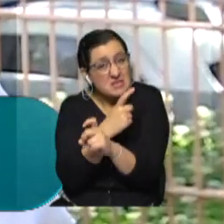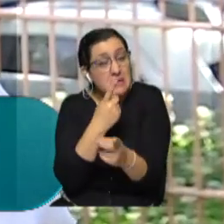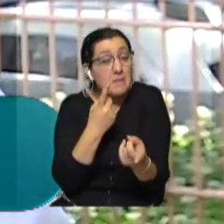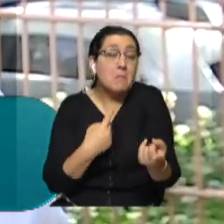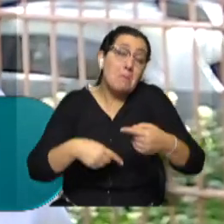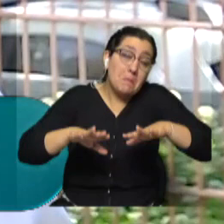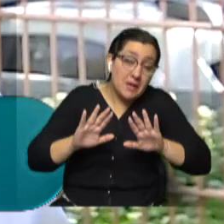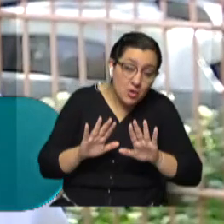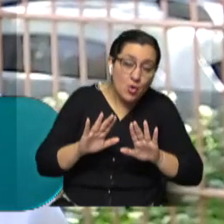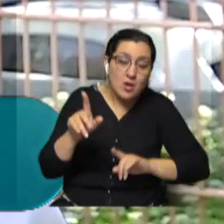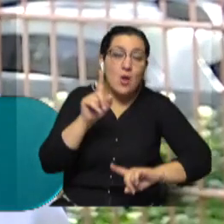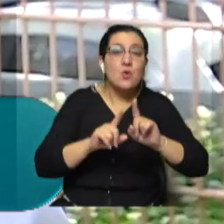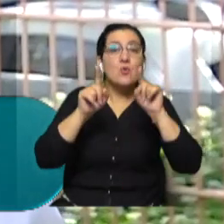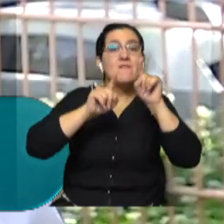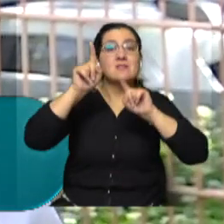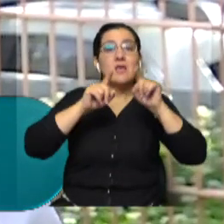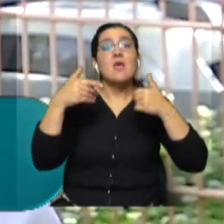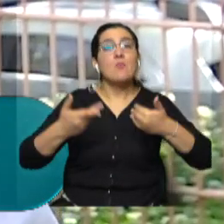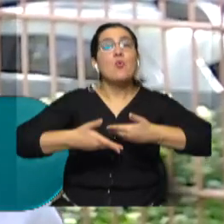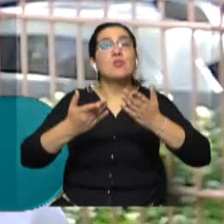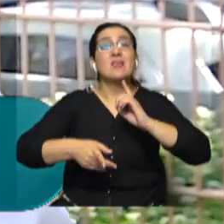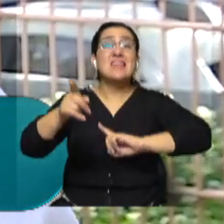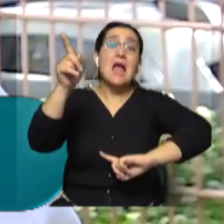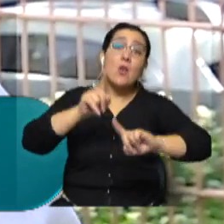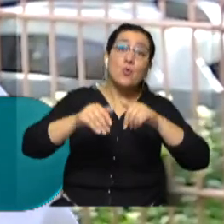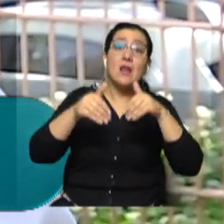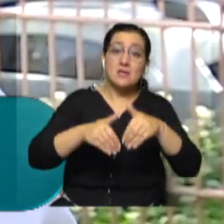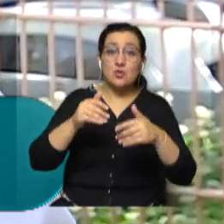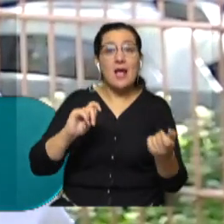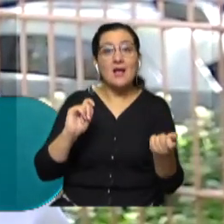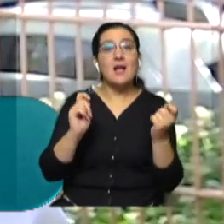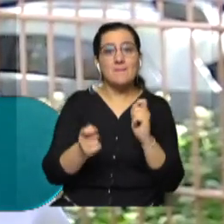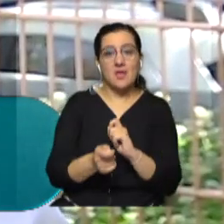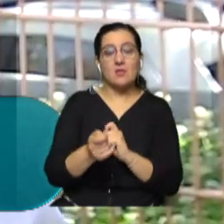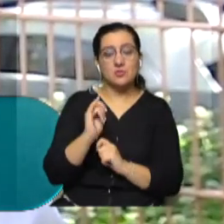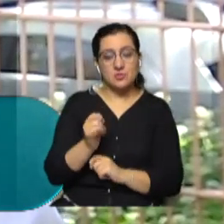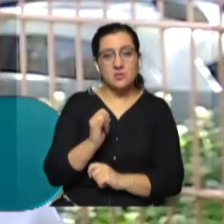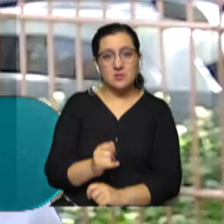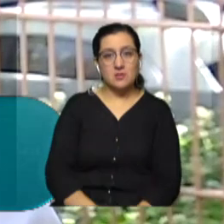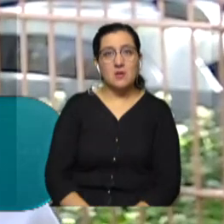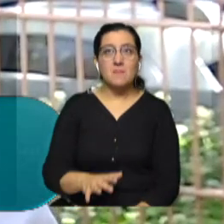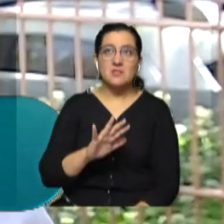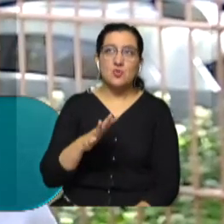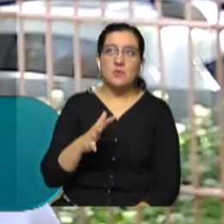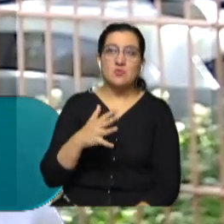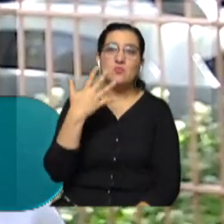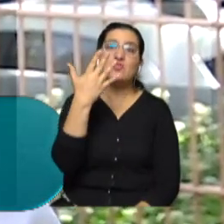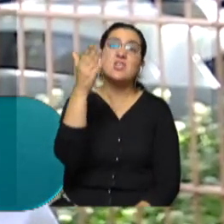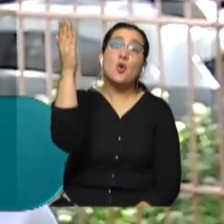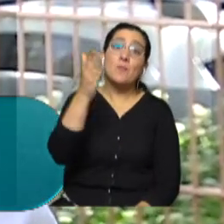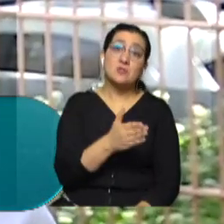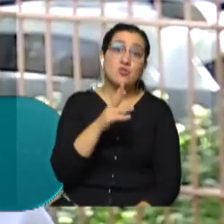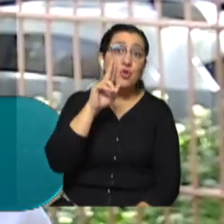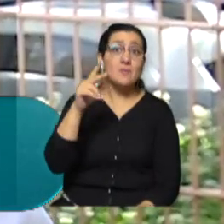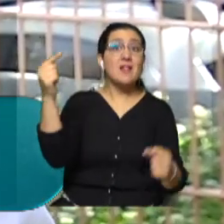Unidos, en la Universidad de Michigan y eso, ha mostrado que en alguna elección, en el entorno de 5% de los que miran